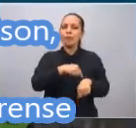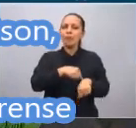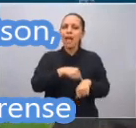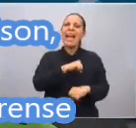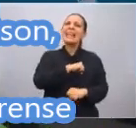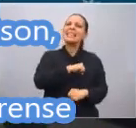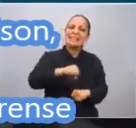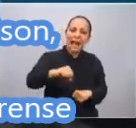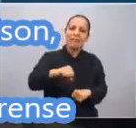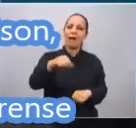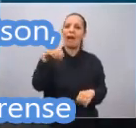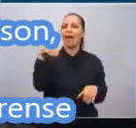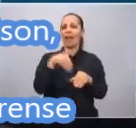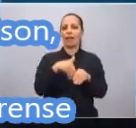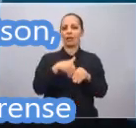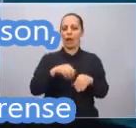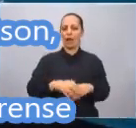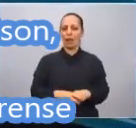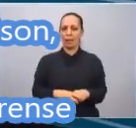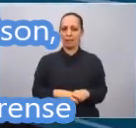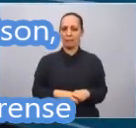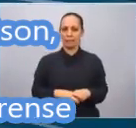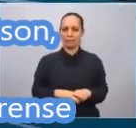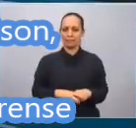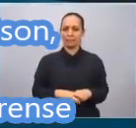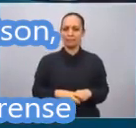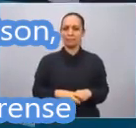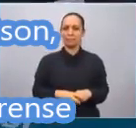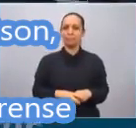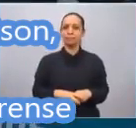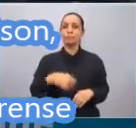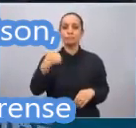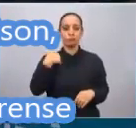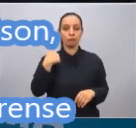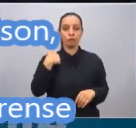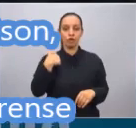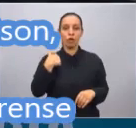estafas electorales. Miren, buscó el voto